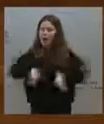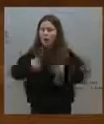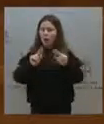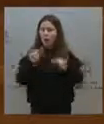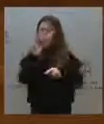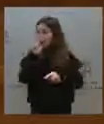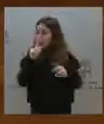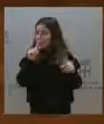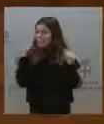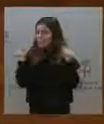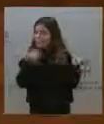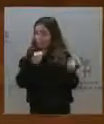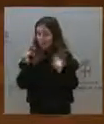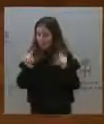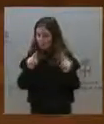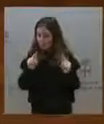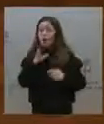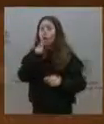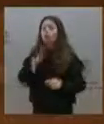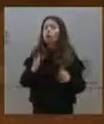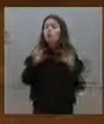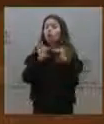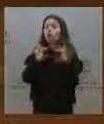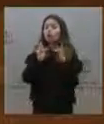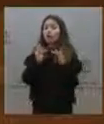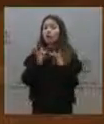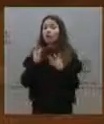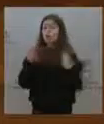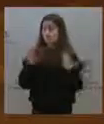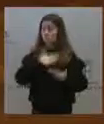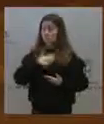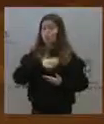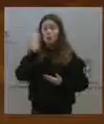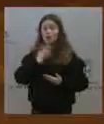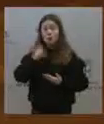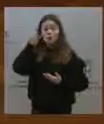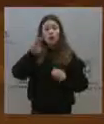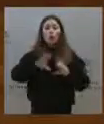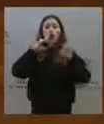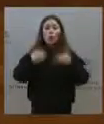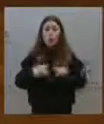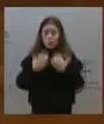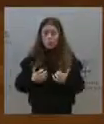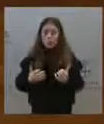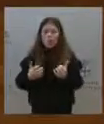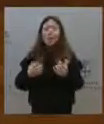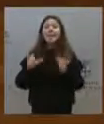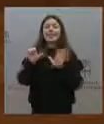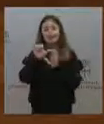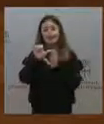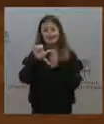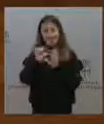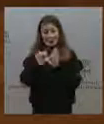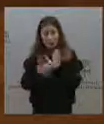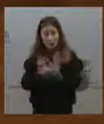tendrá contacto, según palabras del propio presidente, con grupos parlamentarios que creen en el Estado autonómico. El mismo presidente que incumple ese